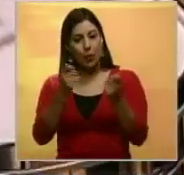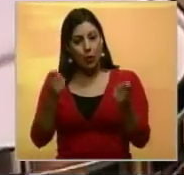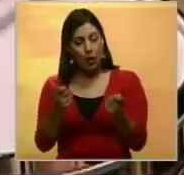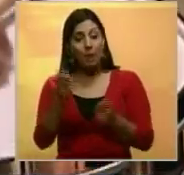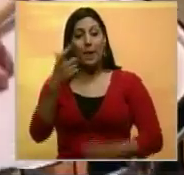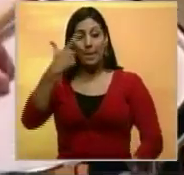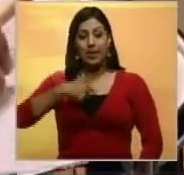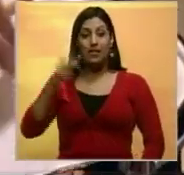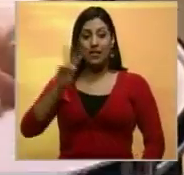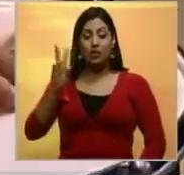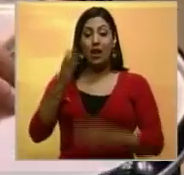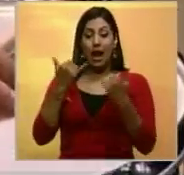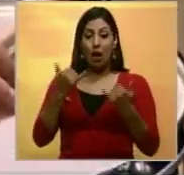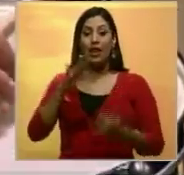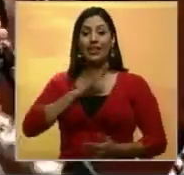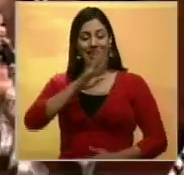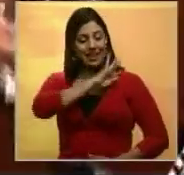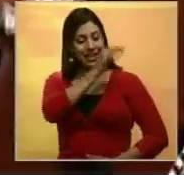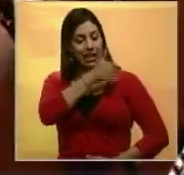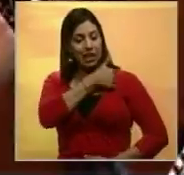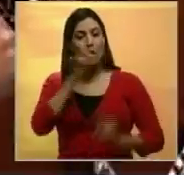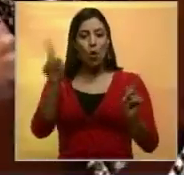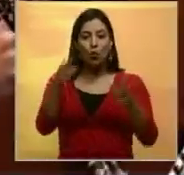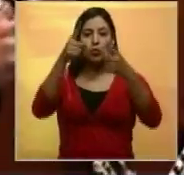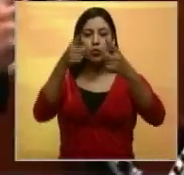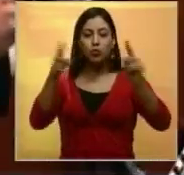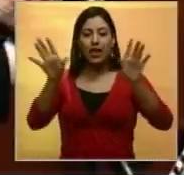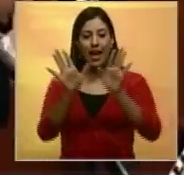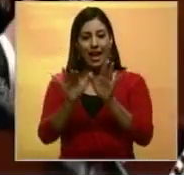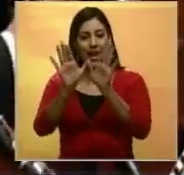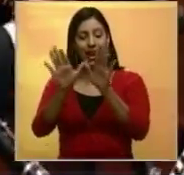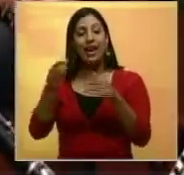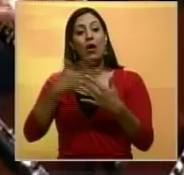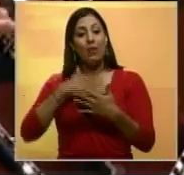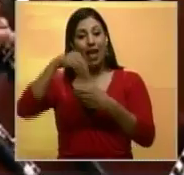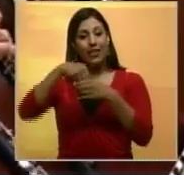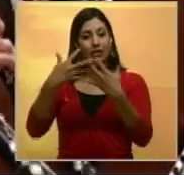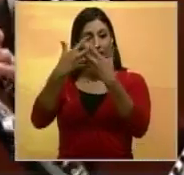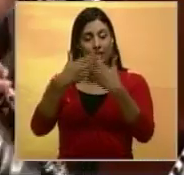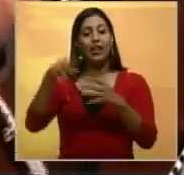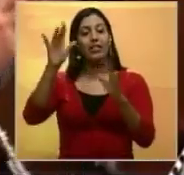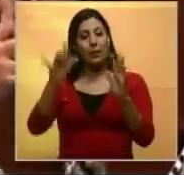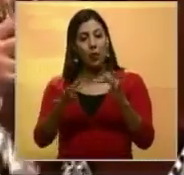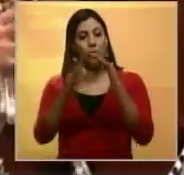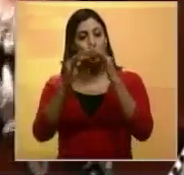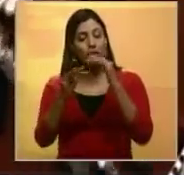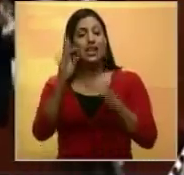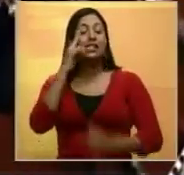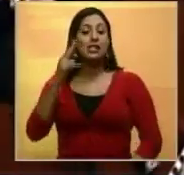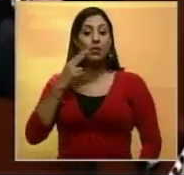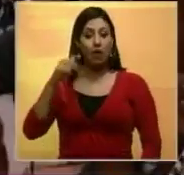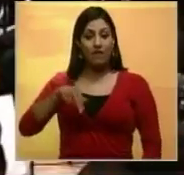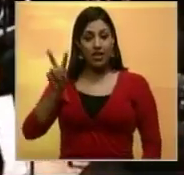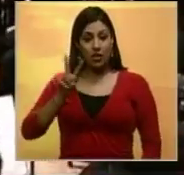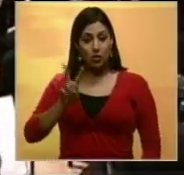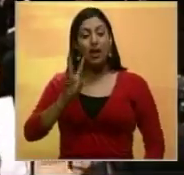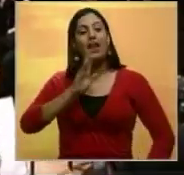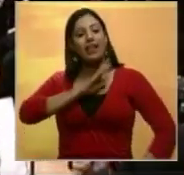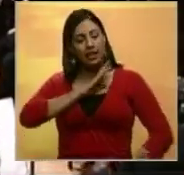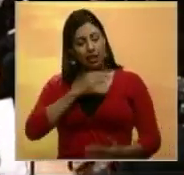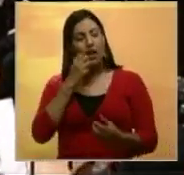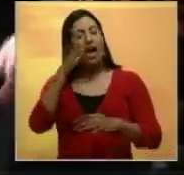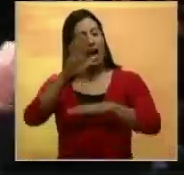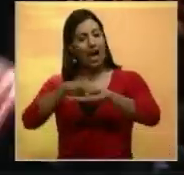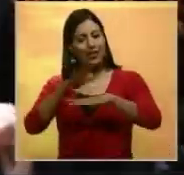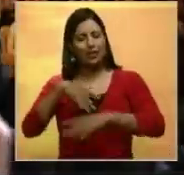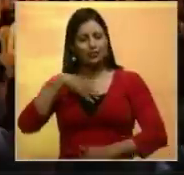el venezolano, quien actualmente es director de la Filarmónica de Los Ángeles en Estados Unidos y de la Orquesta Sinfónica Simón Bolívar de Venezuela, manifestó